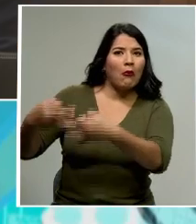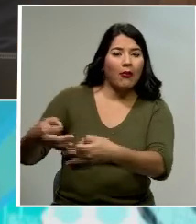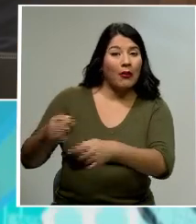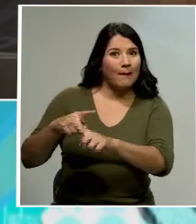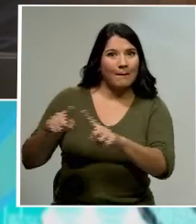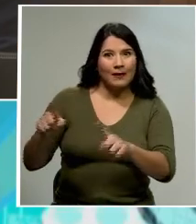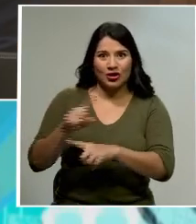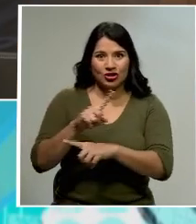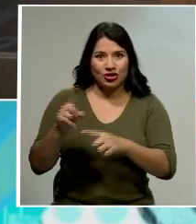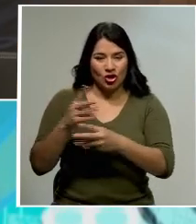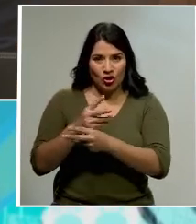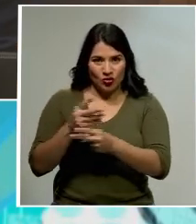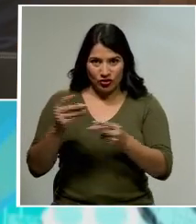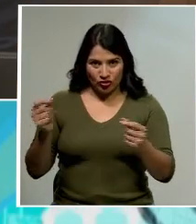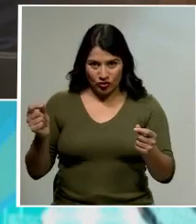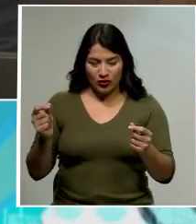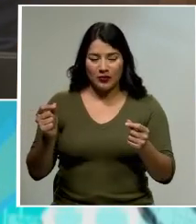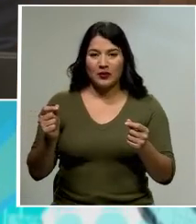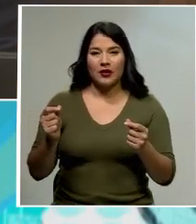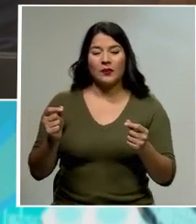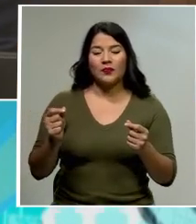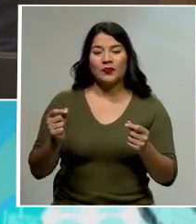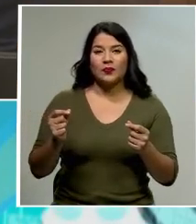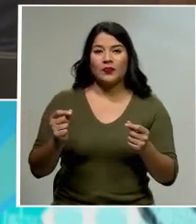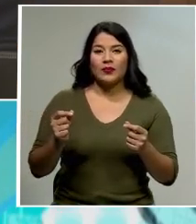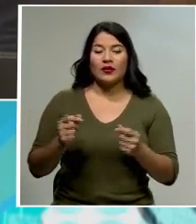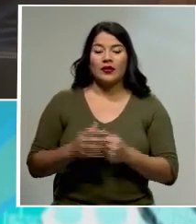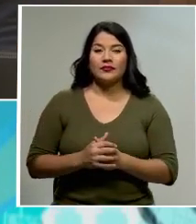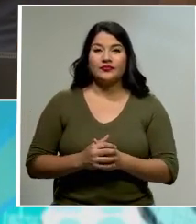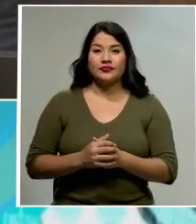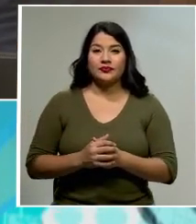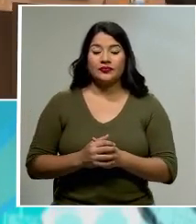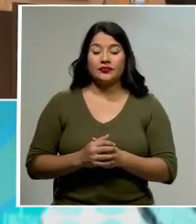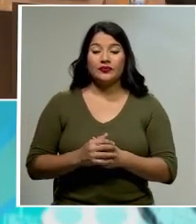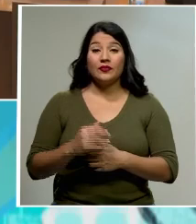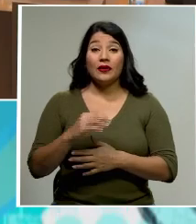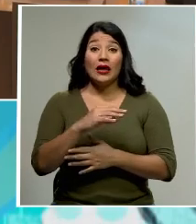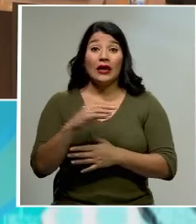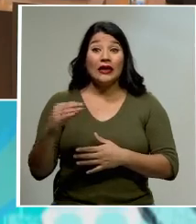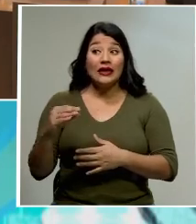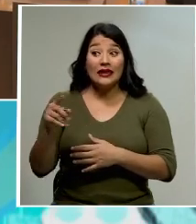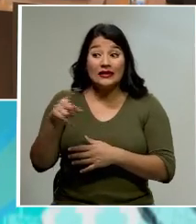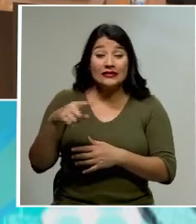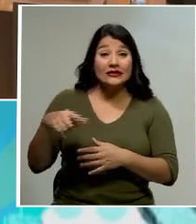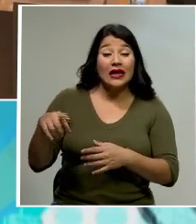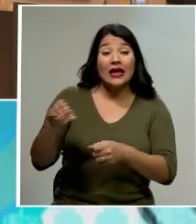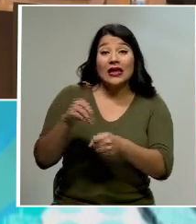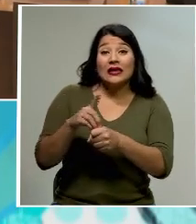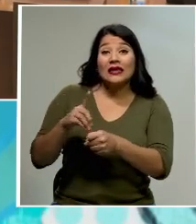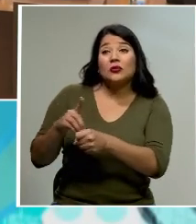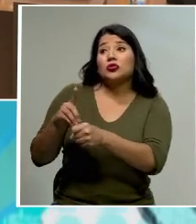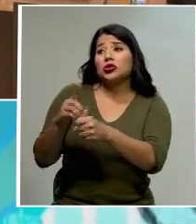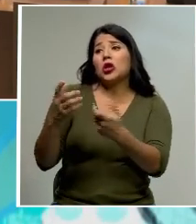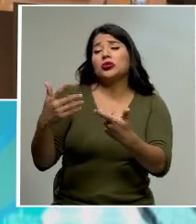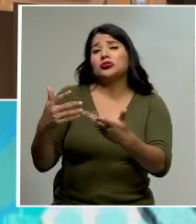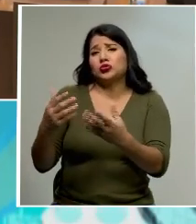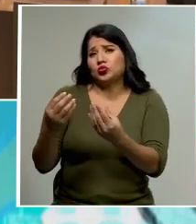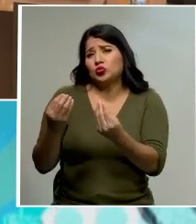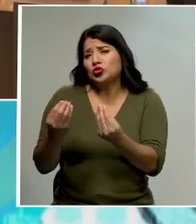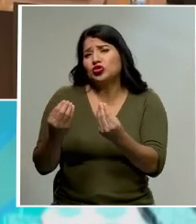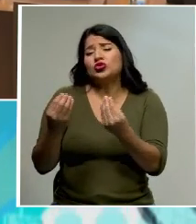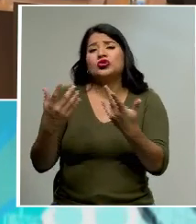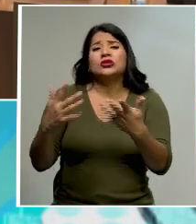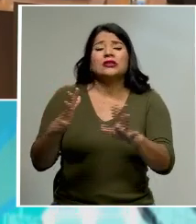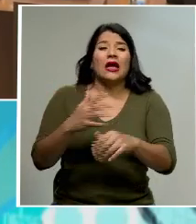pues se fue regresando un poco a la normalidad, por llamarlo de alguna manera, donde los diputados ya se han ido vacunando, que algunos ya tienen